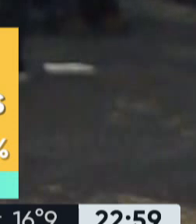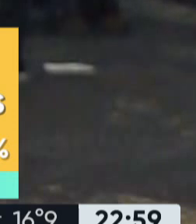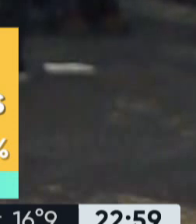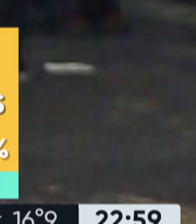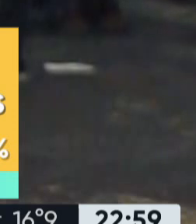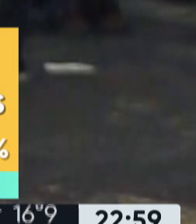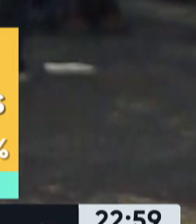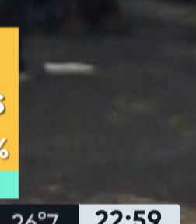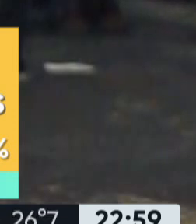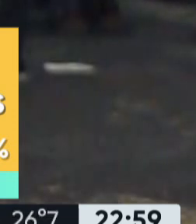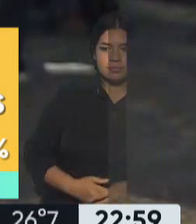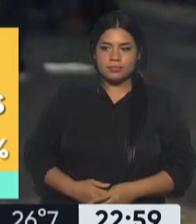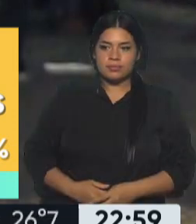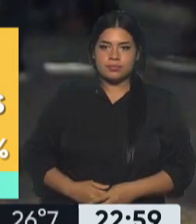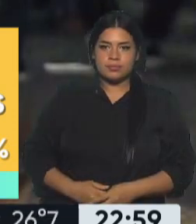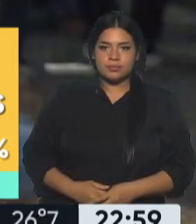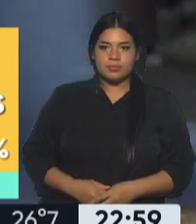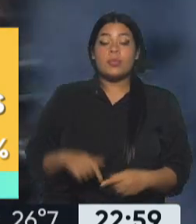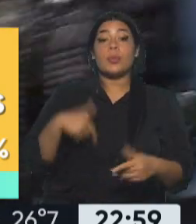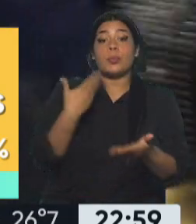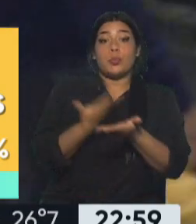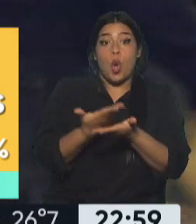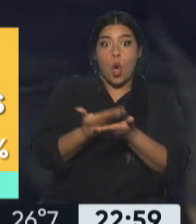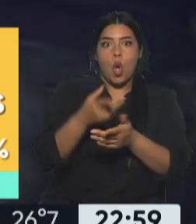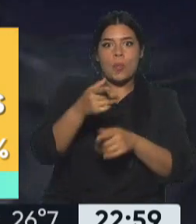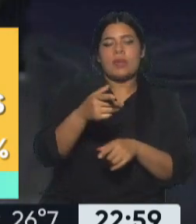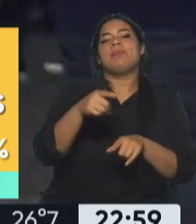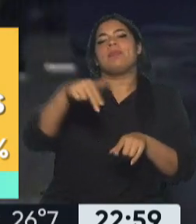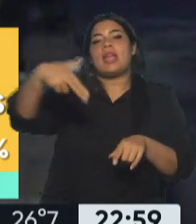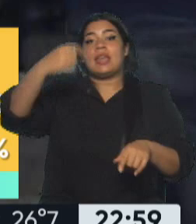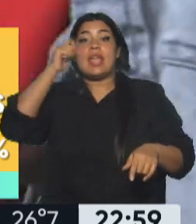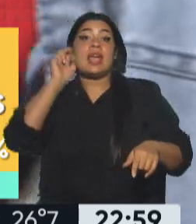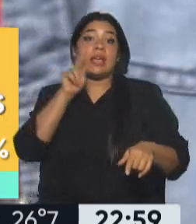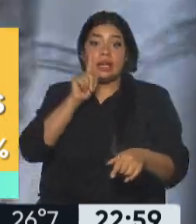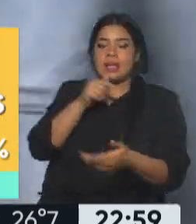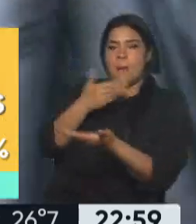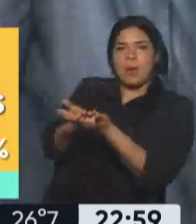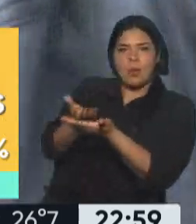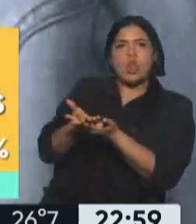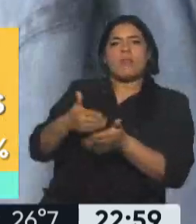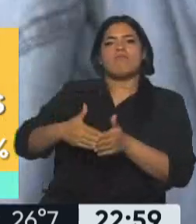del partido y le va a proponer a Mario Negri que siga siendo presidente del Interbloque.